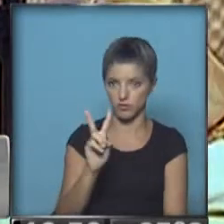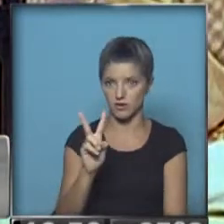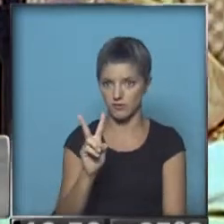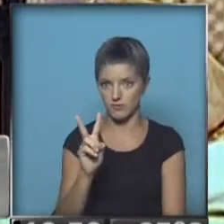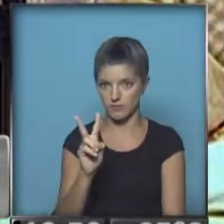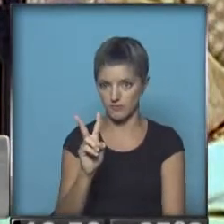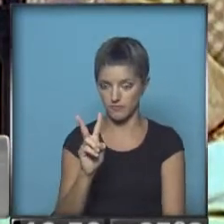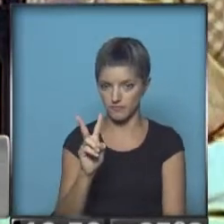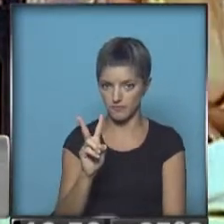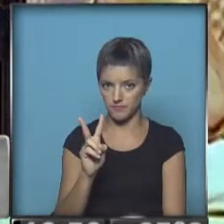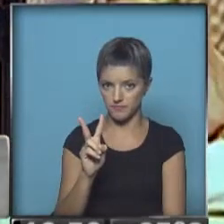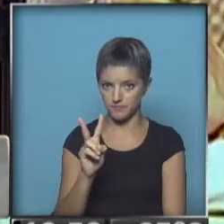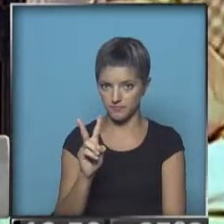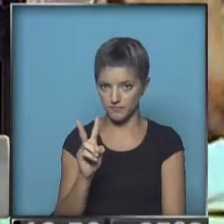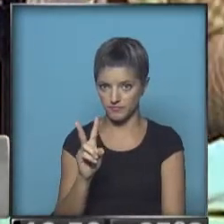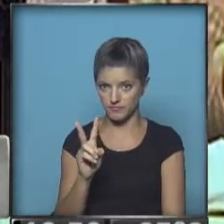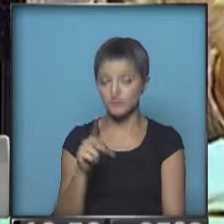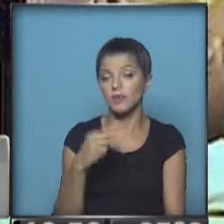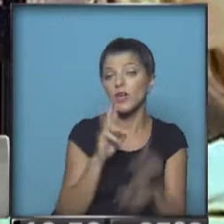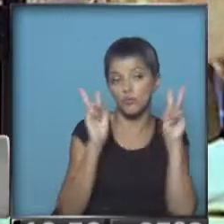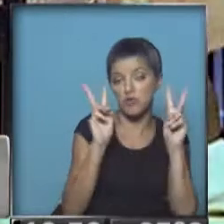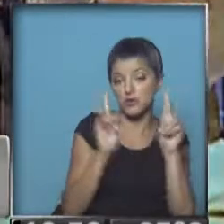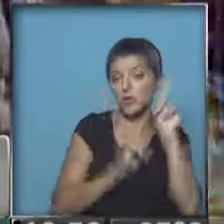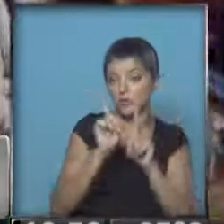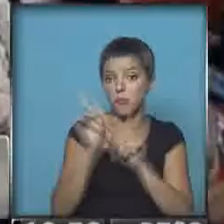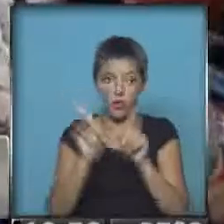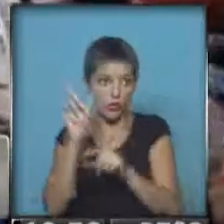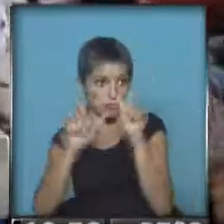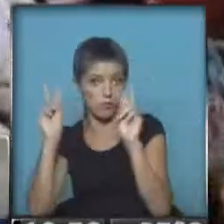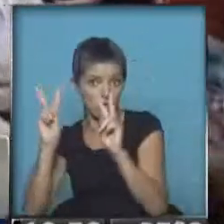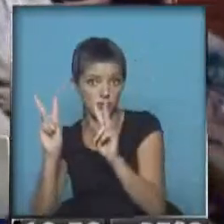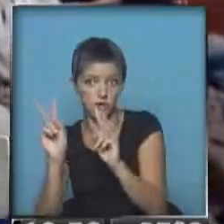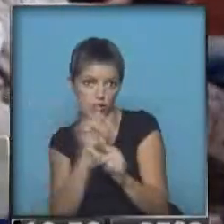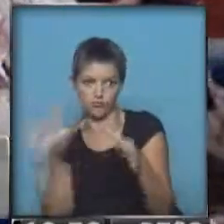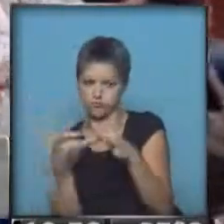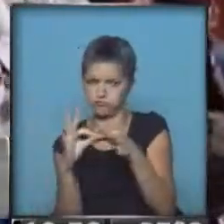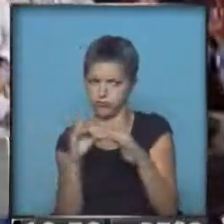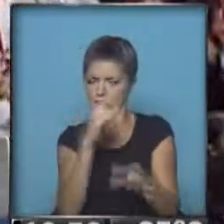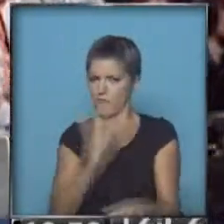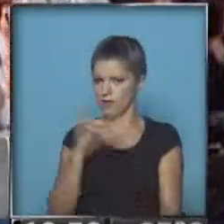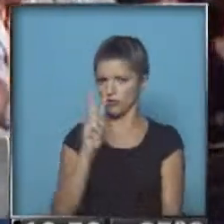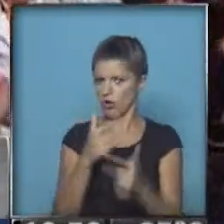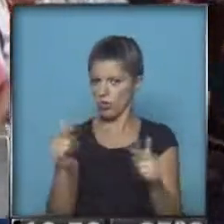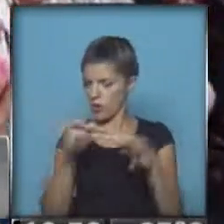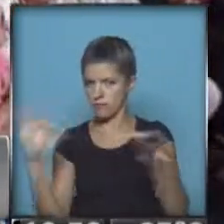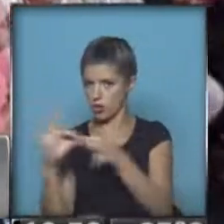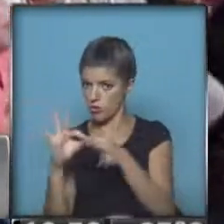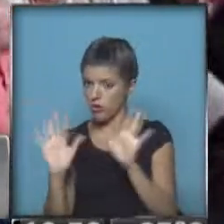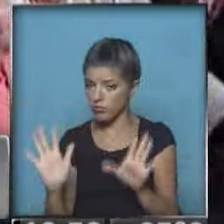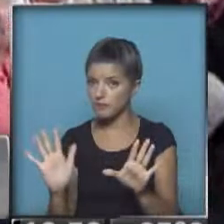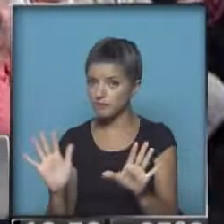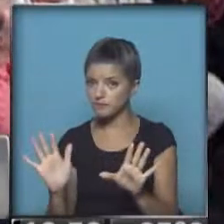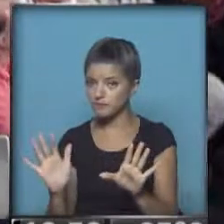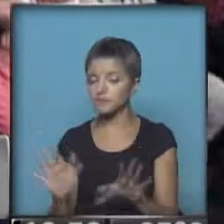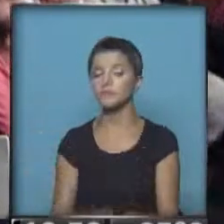contiene al peronismo, no a todos, porque hay algunos peronistas que no se identifican con el Frente para la Victoria. Pero